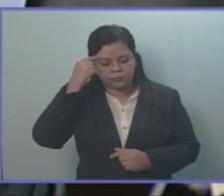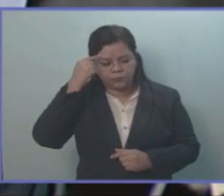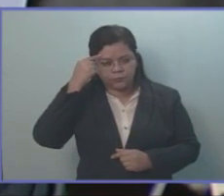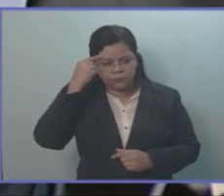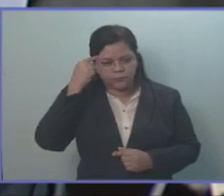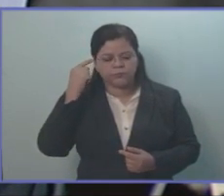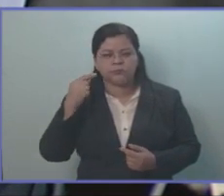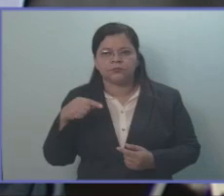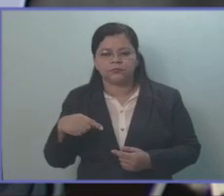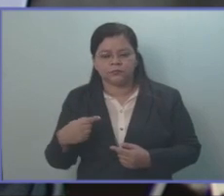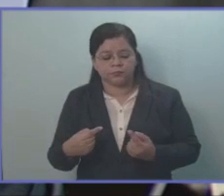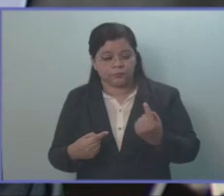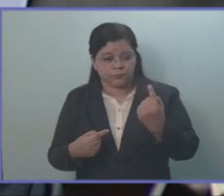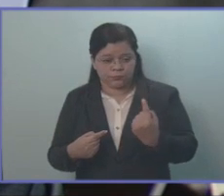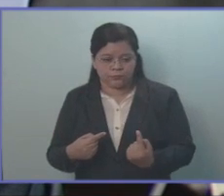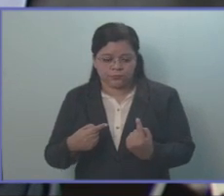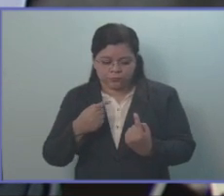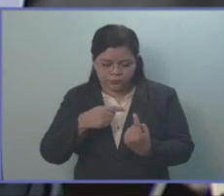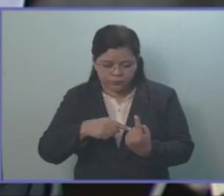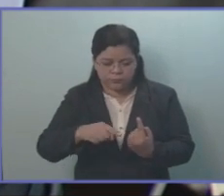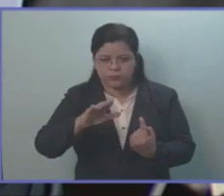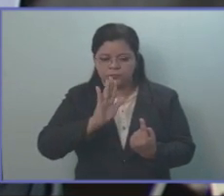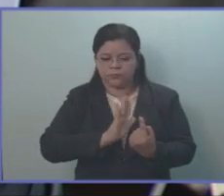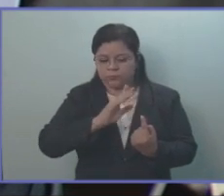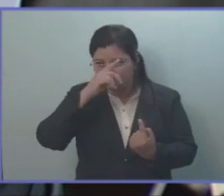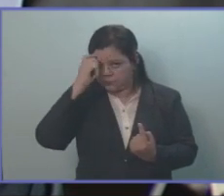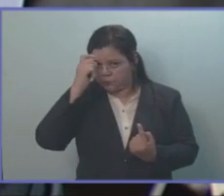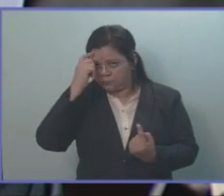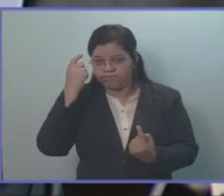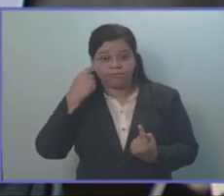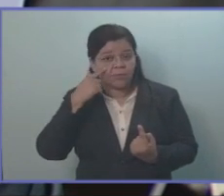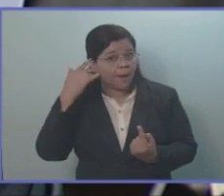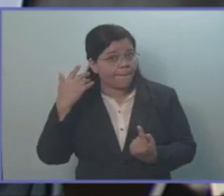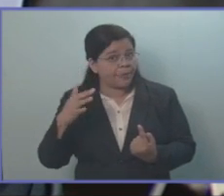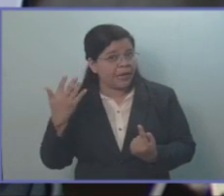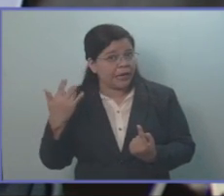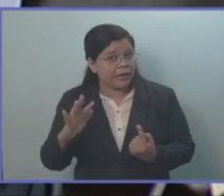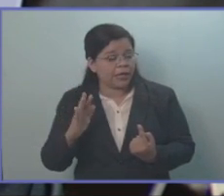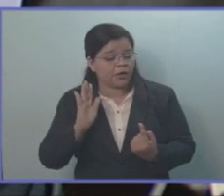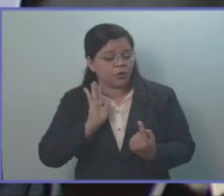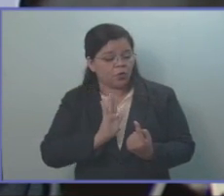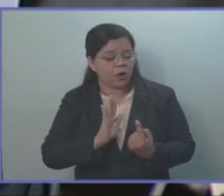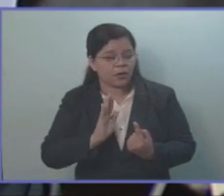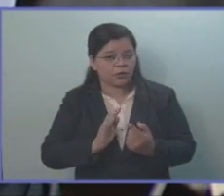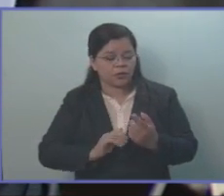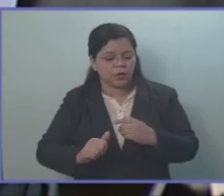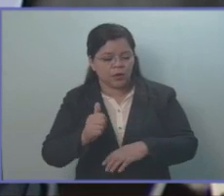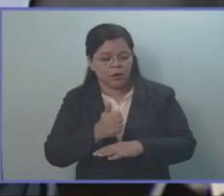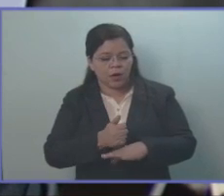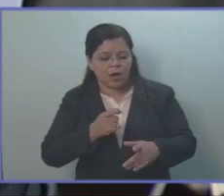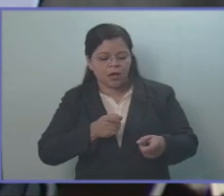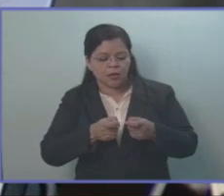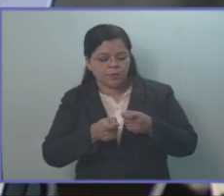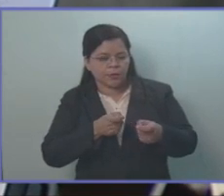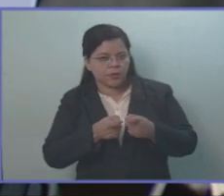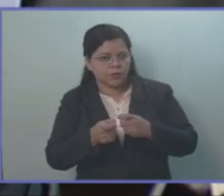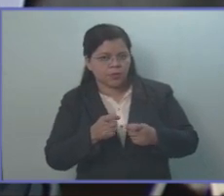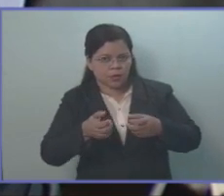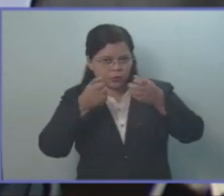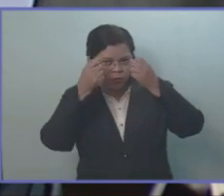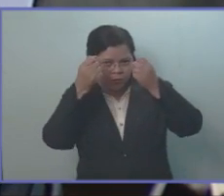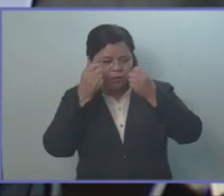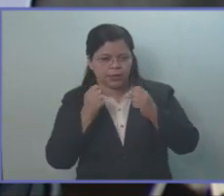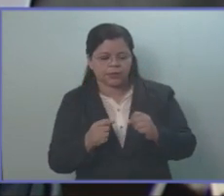la permanencia en sus funciones implica riesgo de grave afectación a la administración penitenciaria.